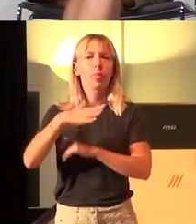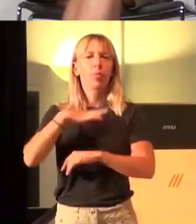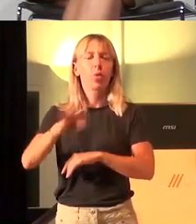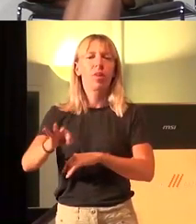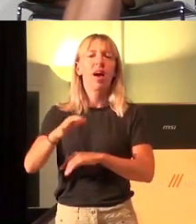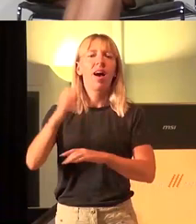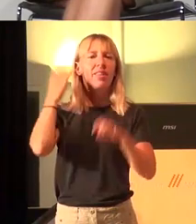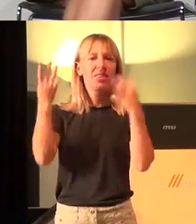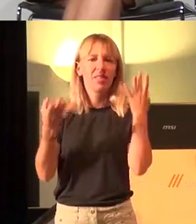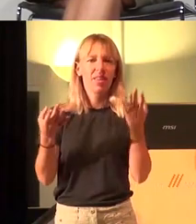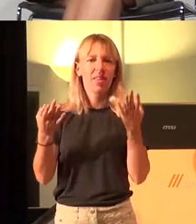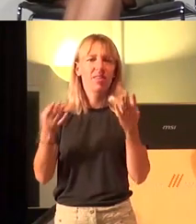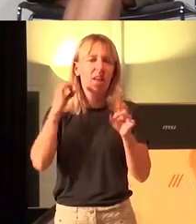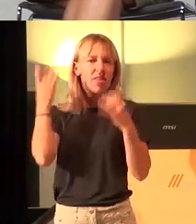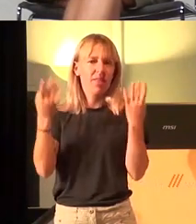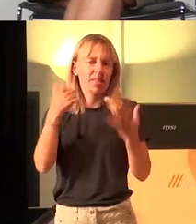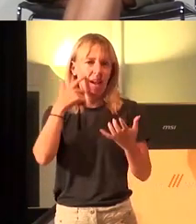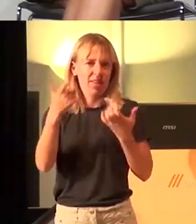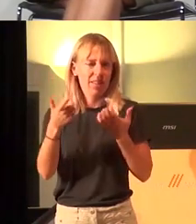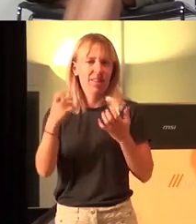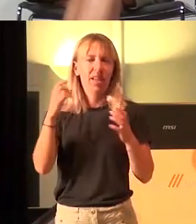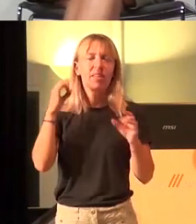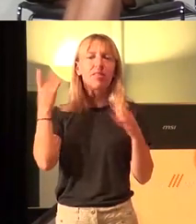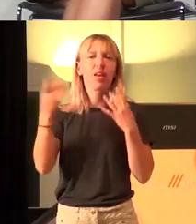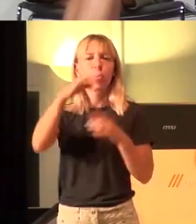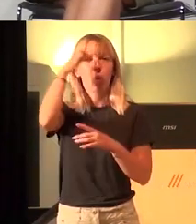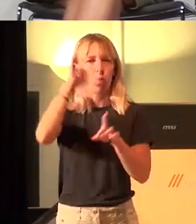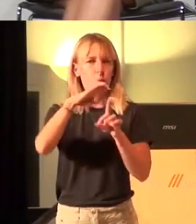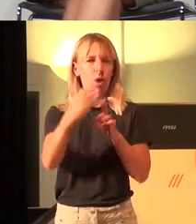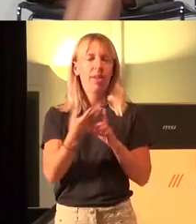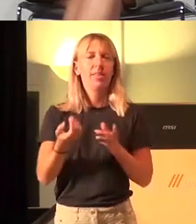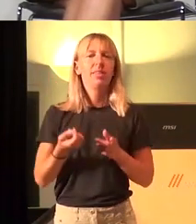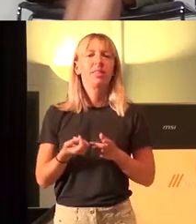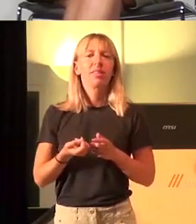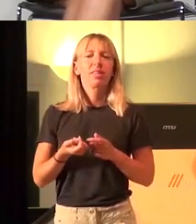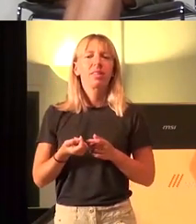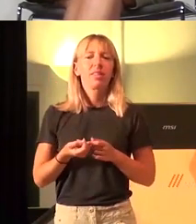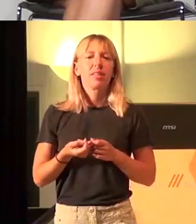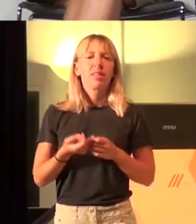a actividades artísticas y actividades culturales.